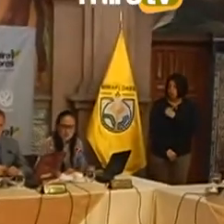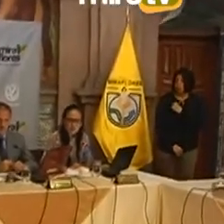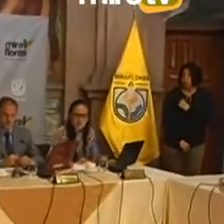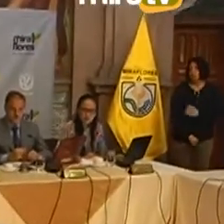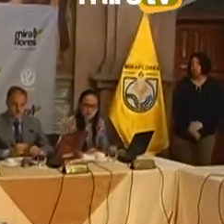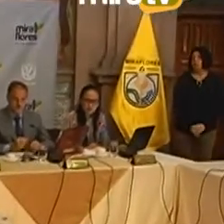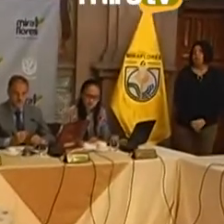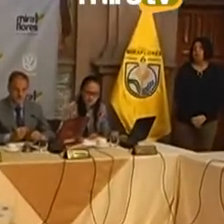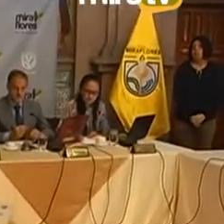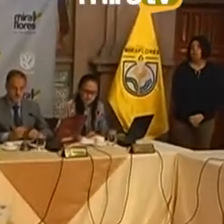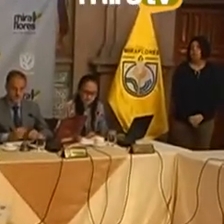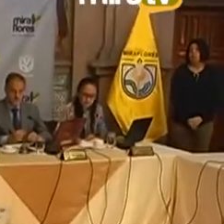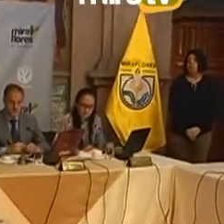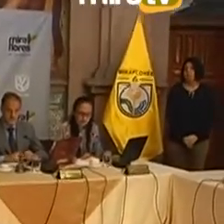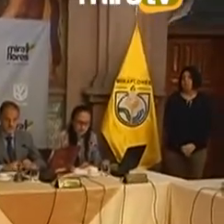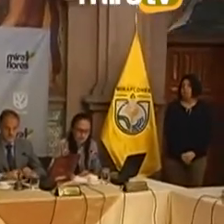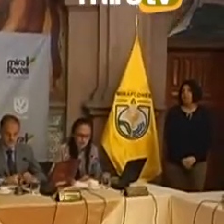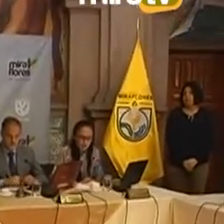Susana Estilis Watson.